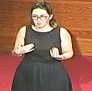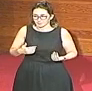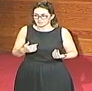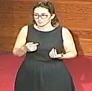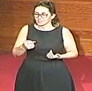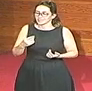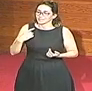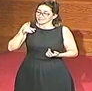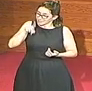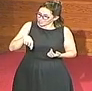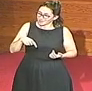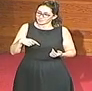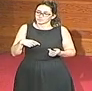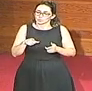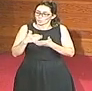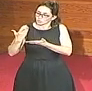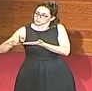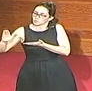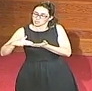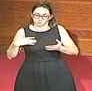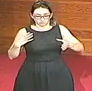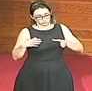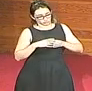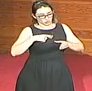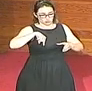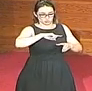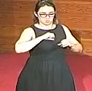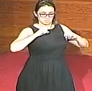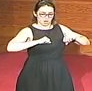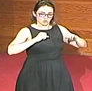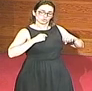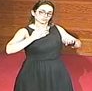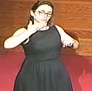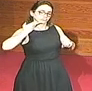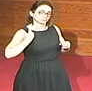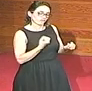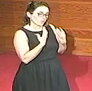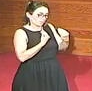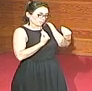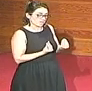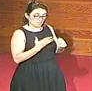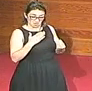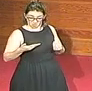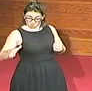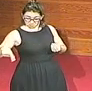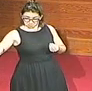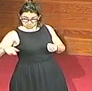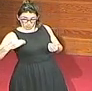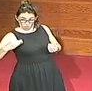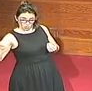de nosotros los mayores somos prepotentes, nos informamos bien y sabemos debatir, pero los que vienen son